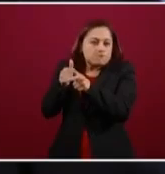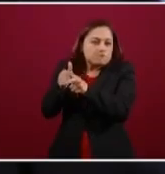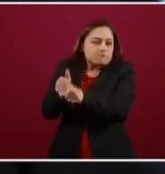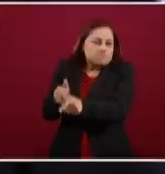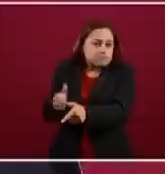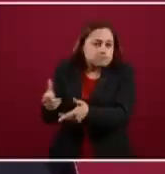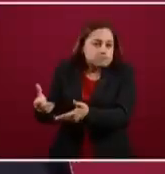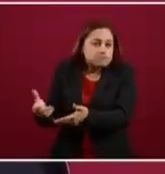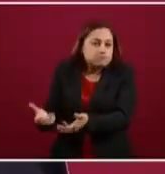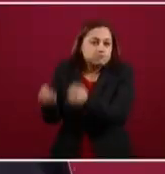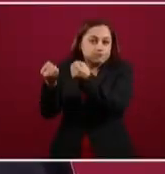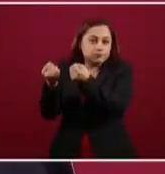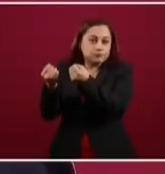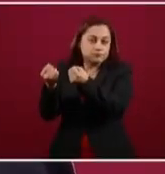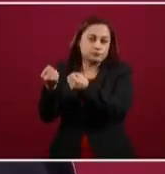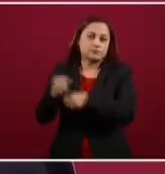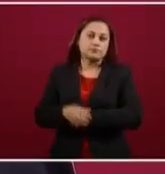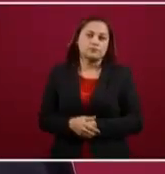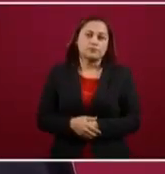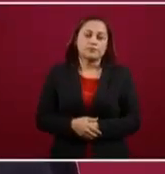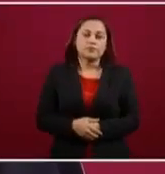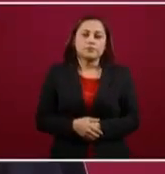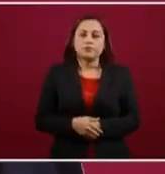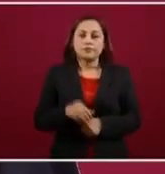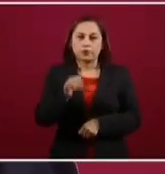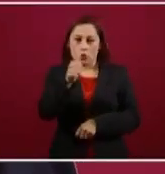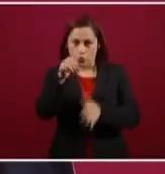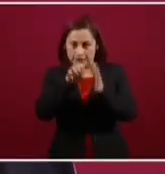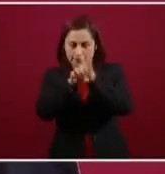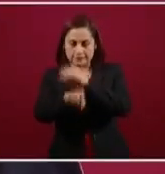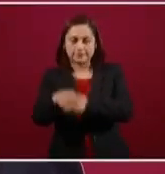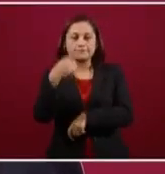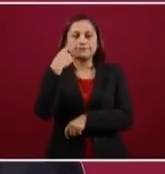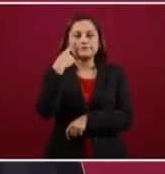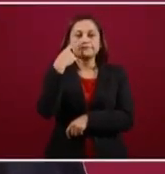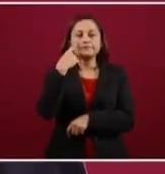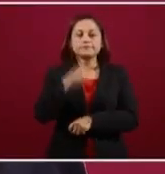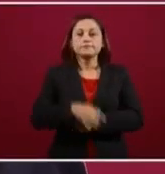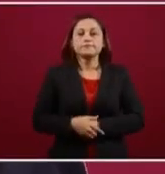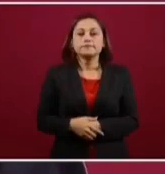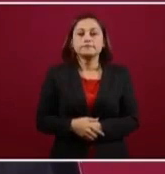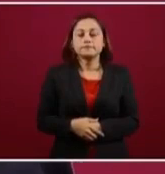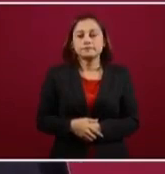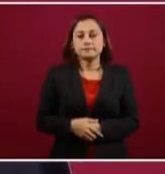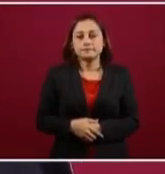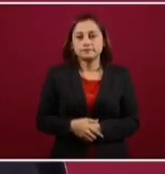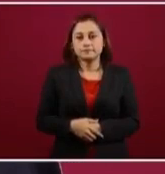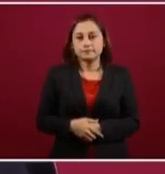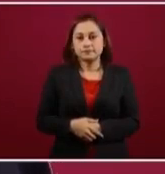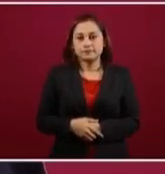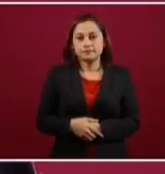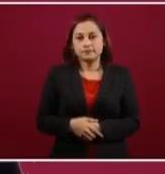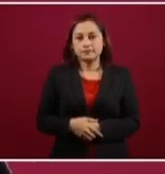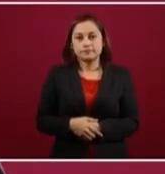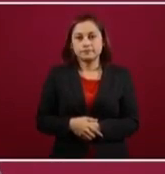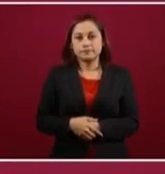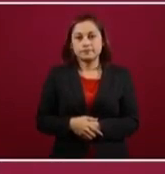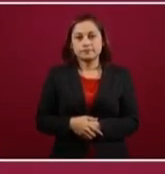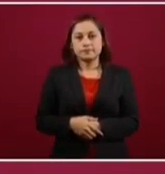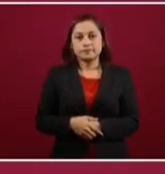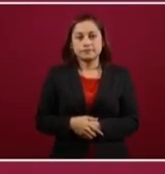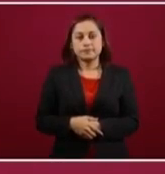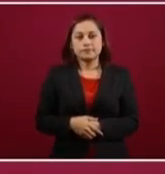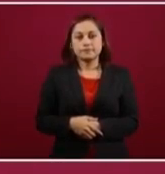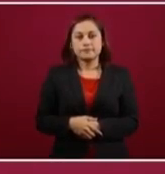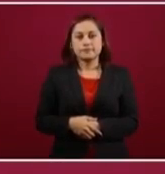Les pongo otro ejemplo. Se instala al estilo, en